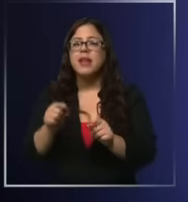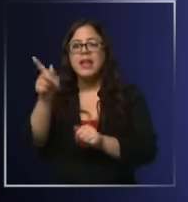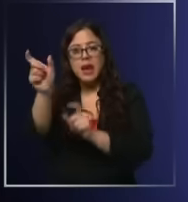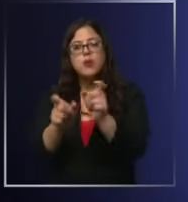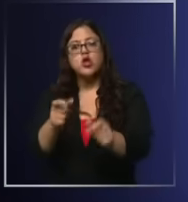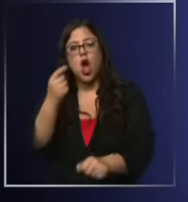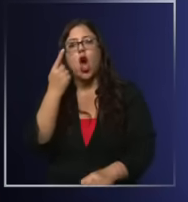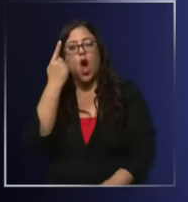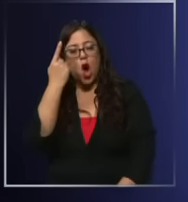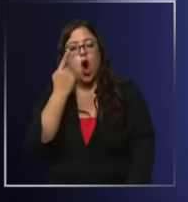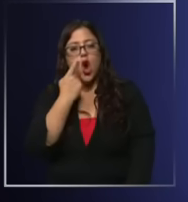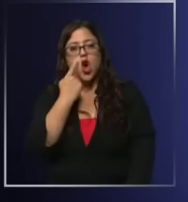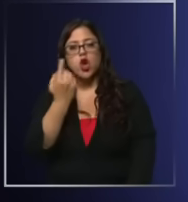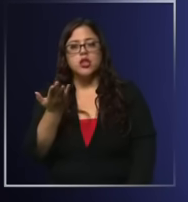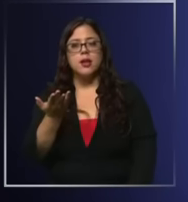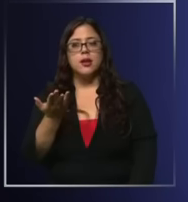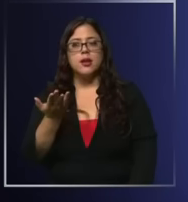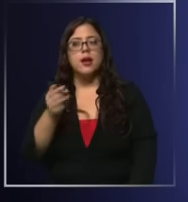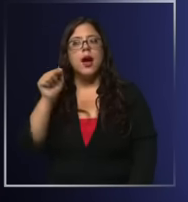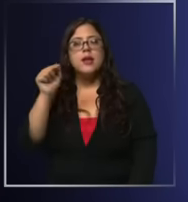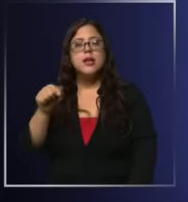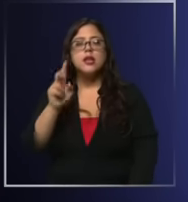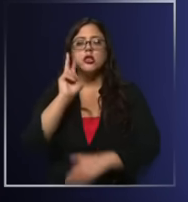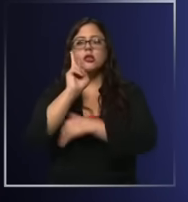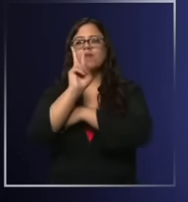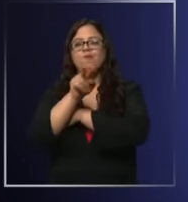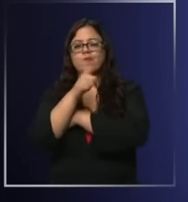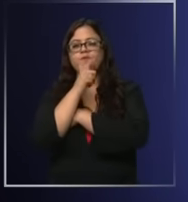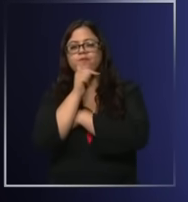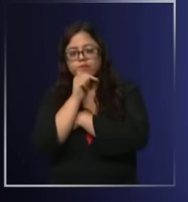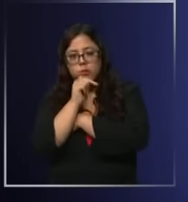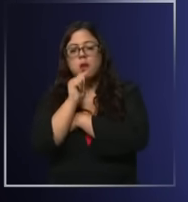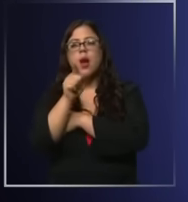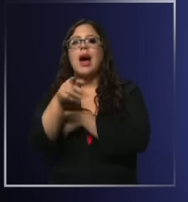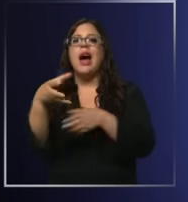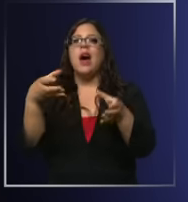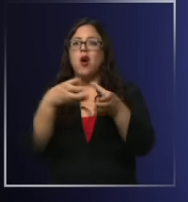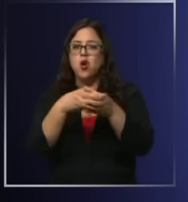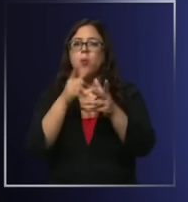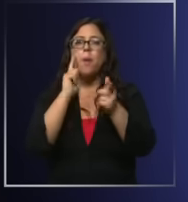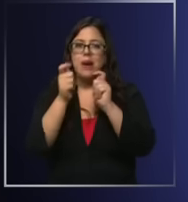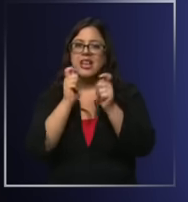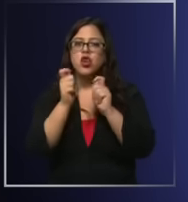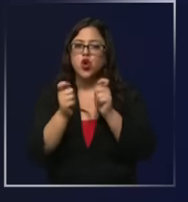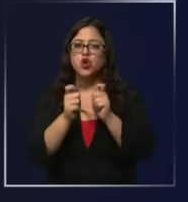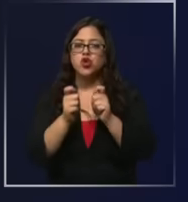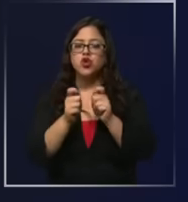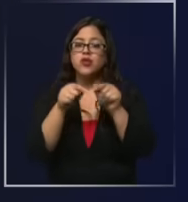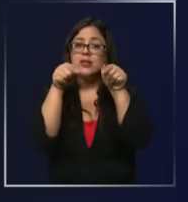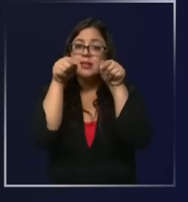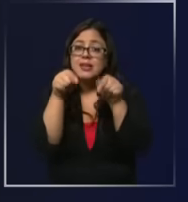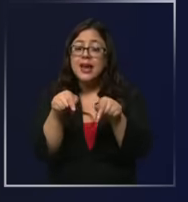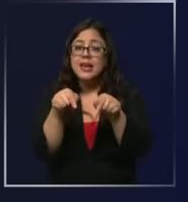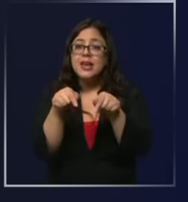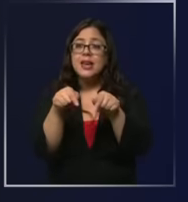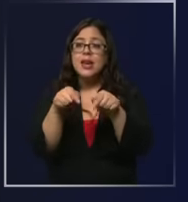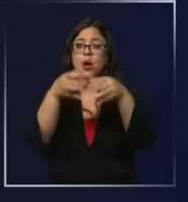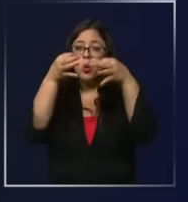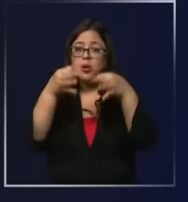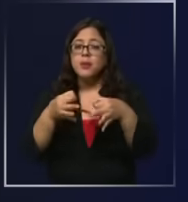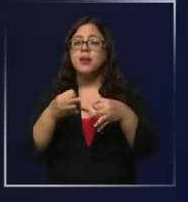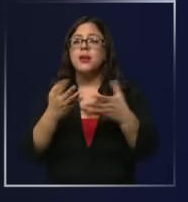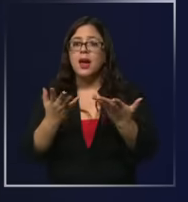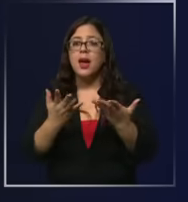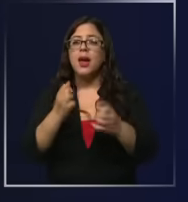conocía. Todo eso nos hizo concluir claramente que estamos frente a una banda peligrosa y de ese punto de vista y de ese momento empezamos